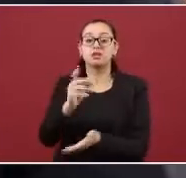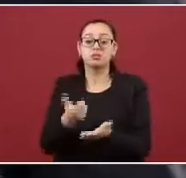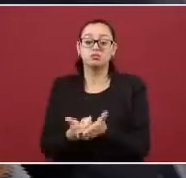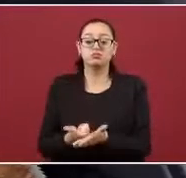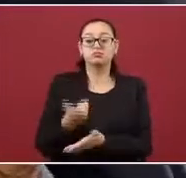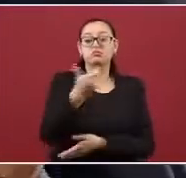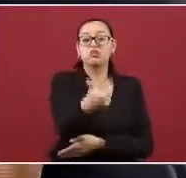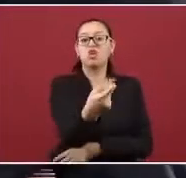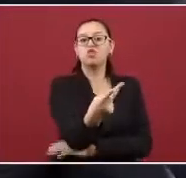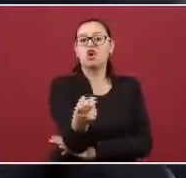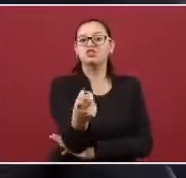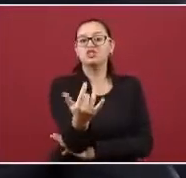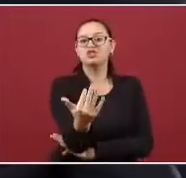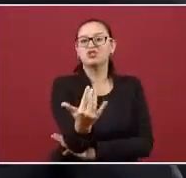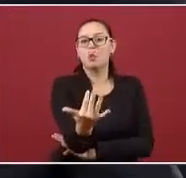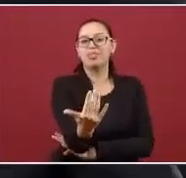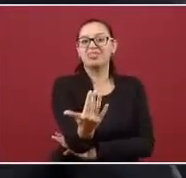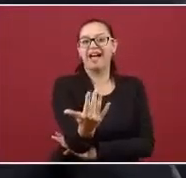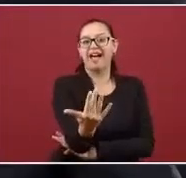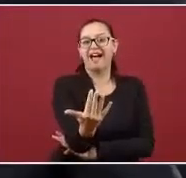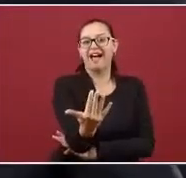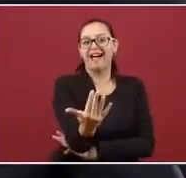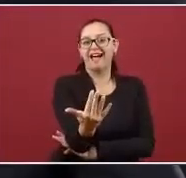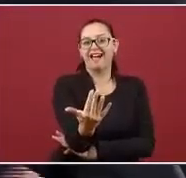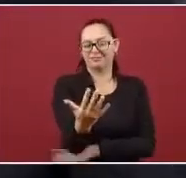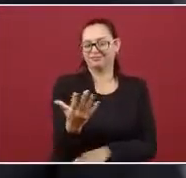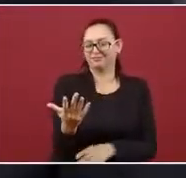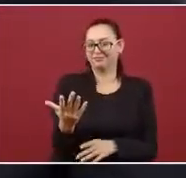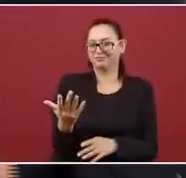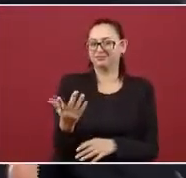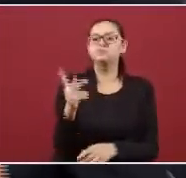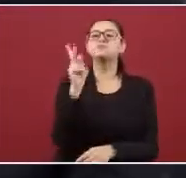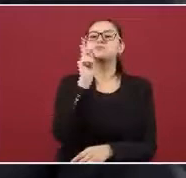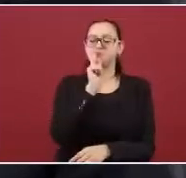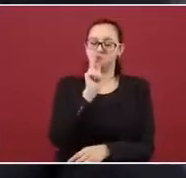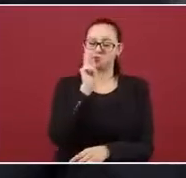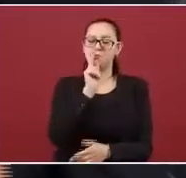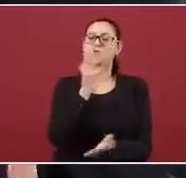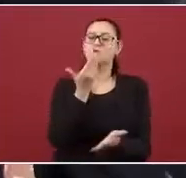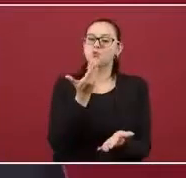Pero tenemos todas las pruebas. Por eso fue la